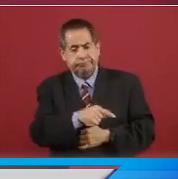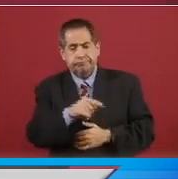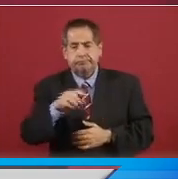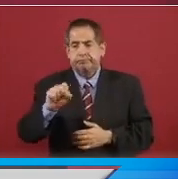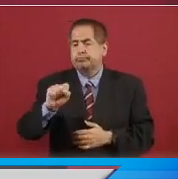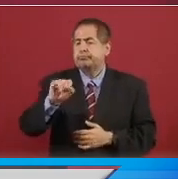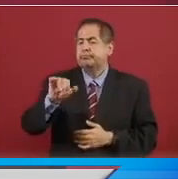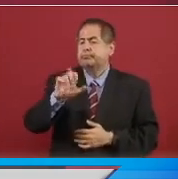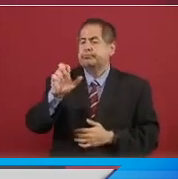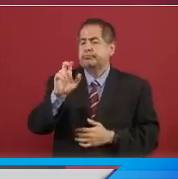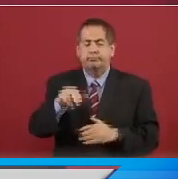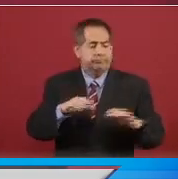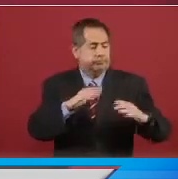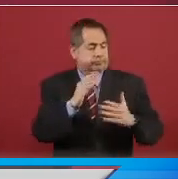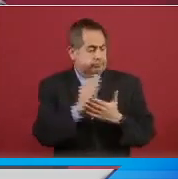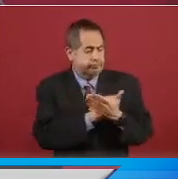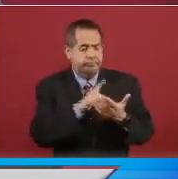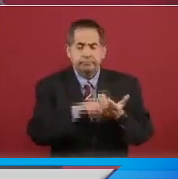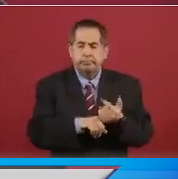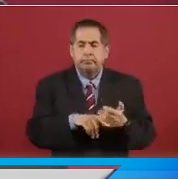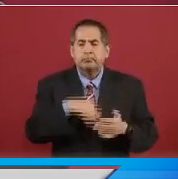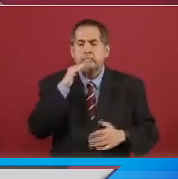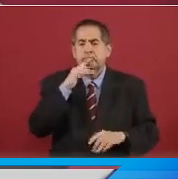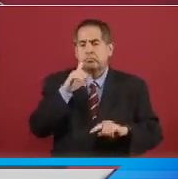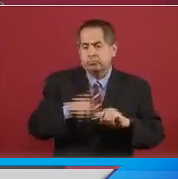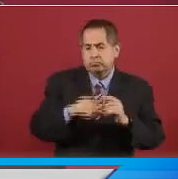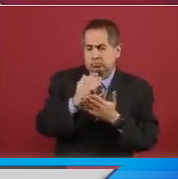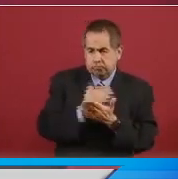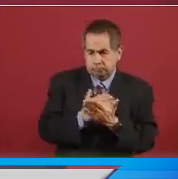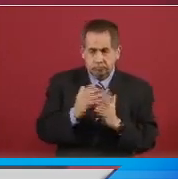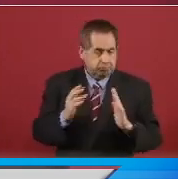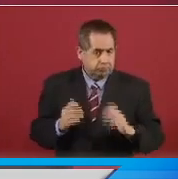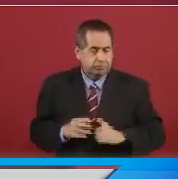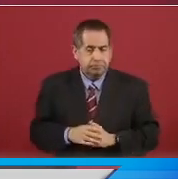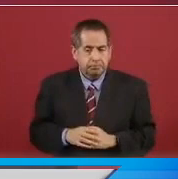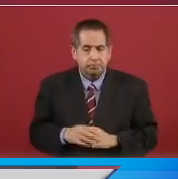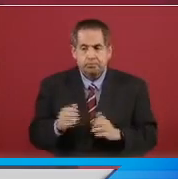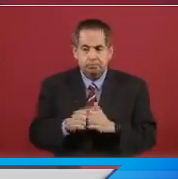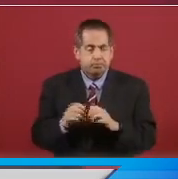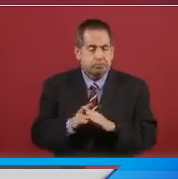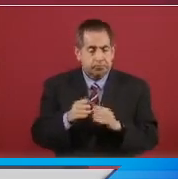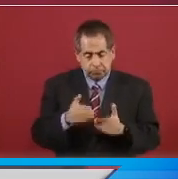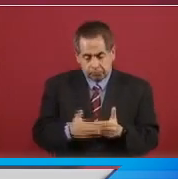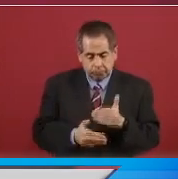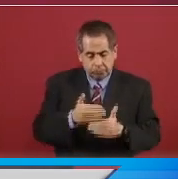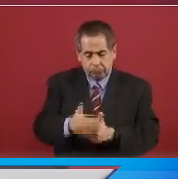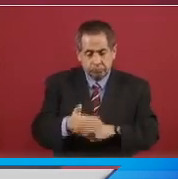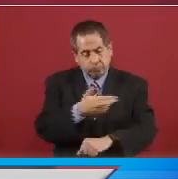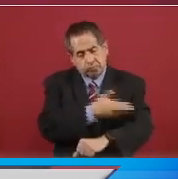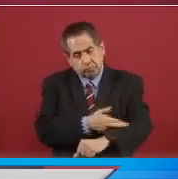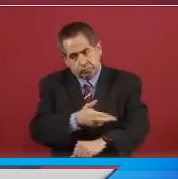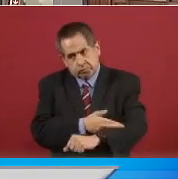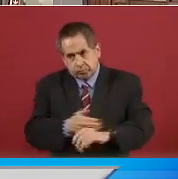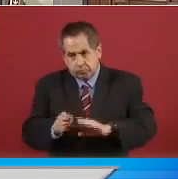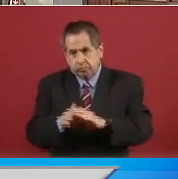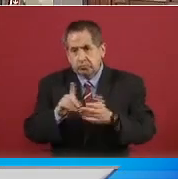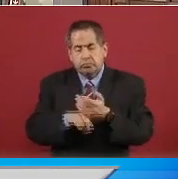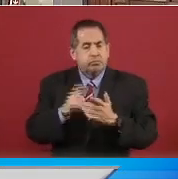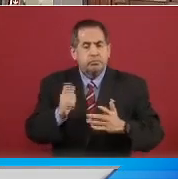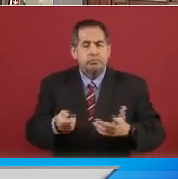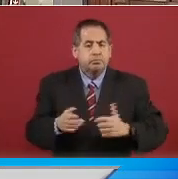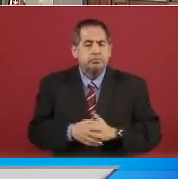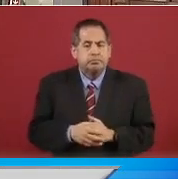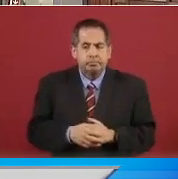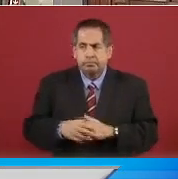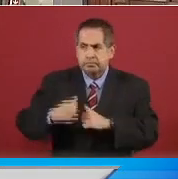Poder Judicial. Se está solicitando respetuosamente que se combata la corrupción. Se tiene una estrecha comunicación con los